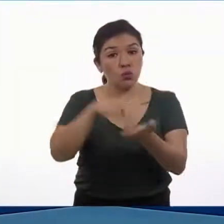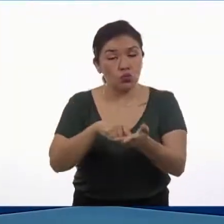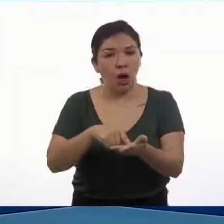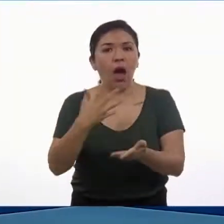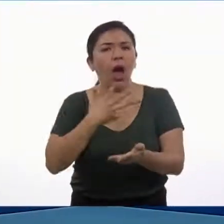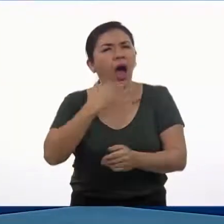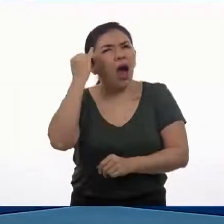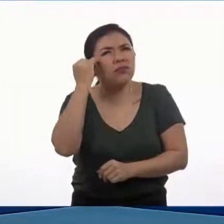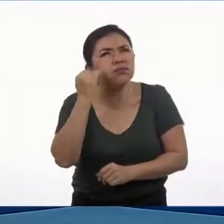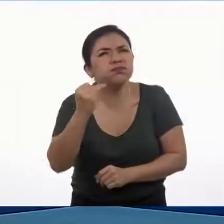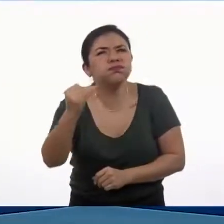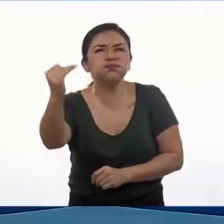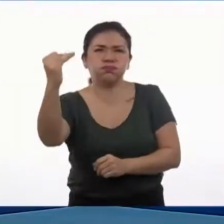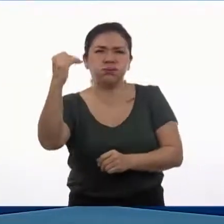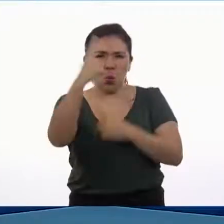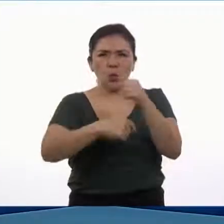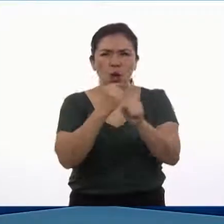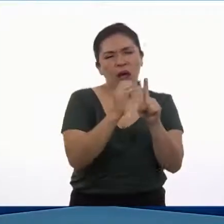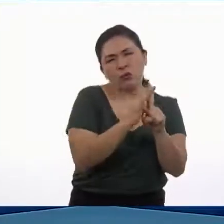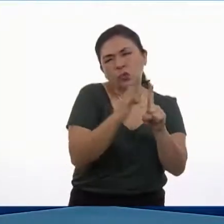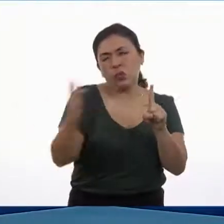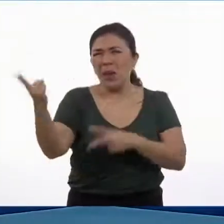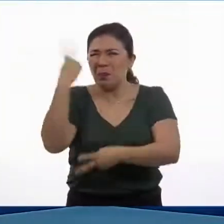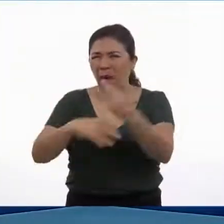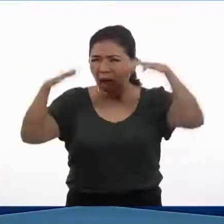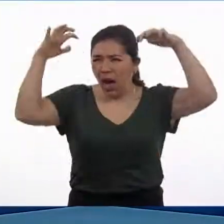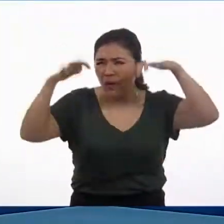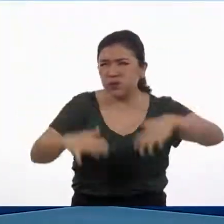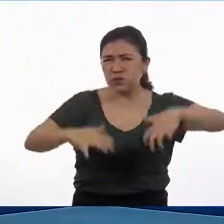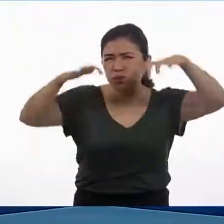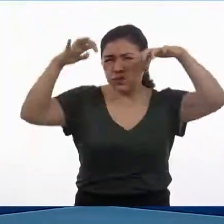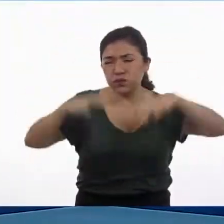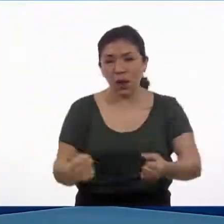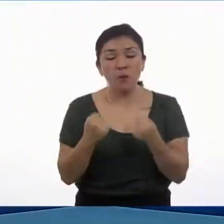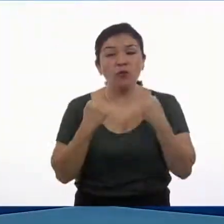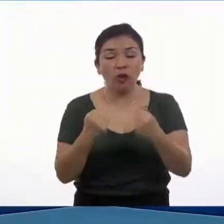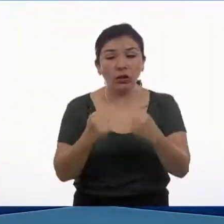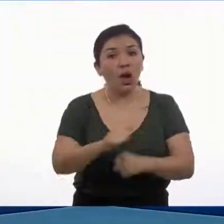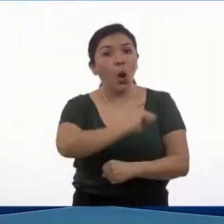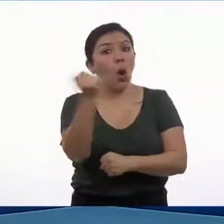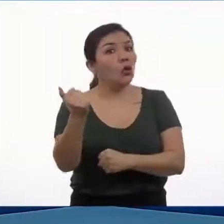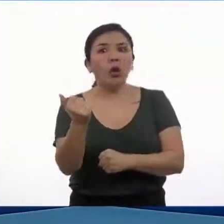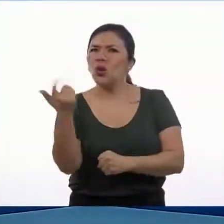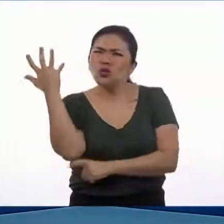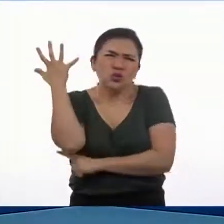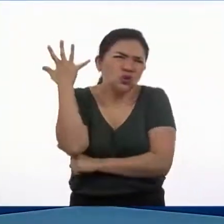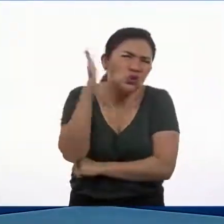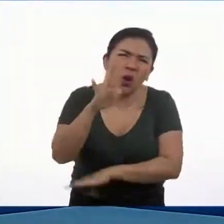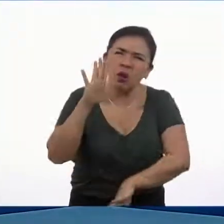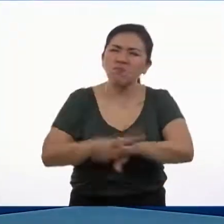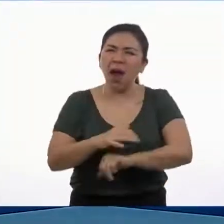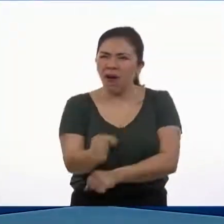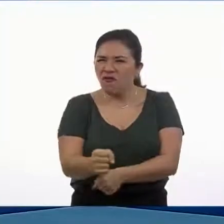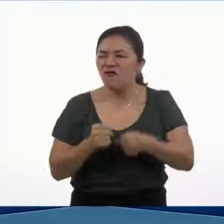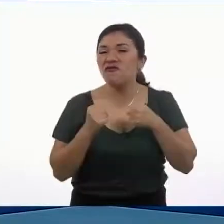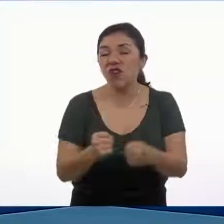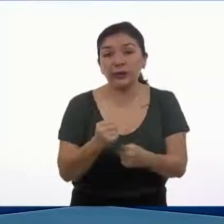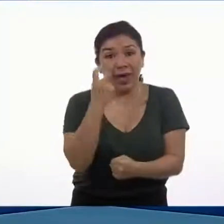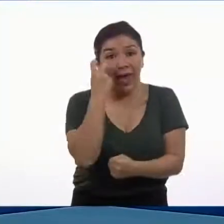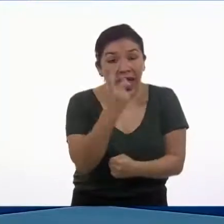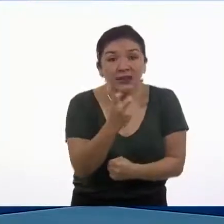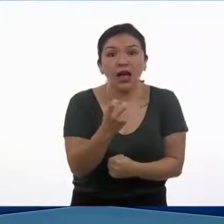hay periodos en el año en que llueve mucho y hay otros en el que el sol es sofocante. Entonces,